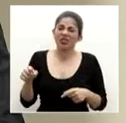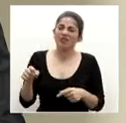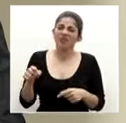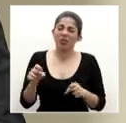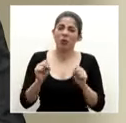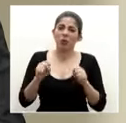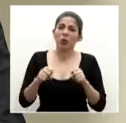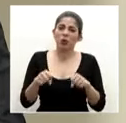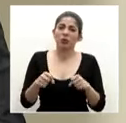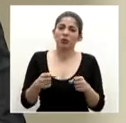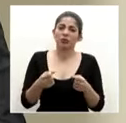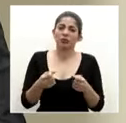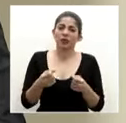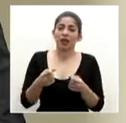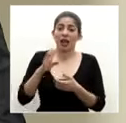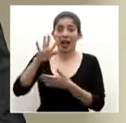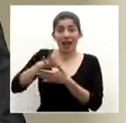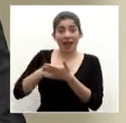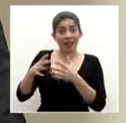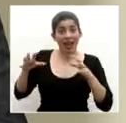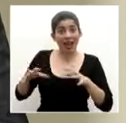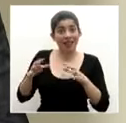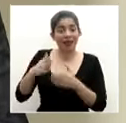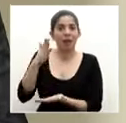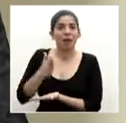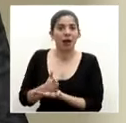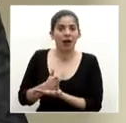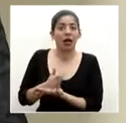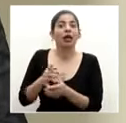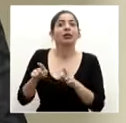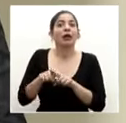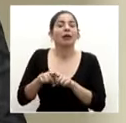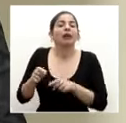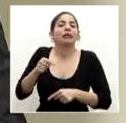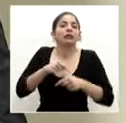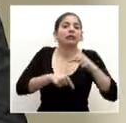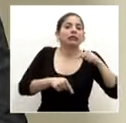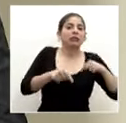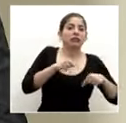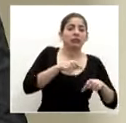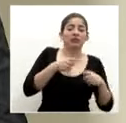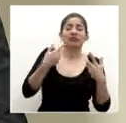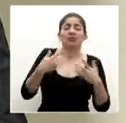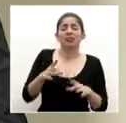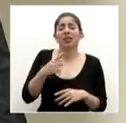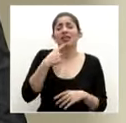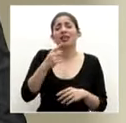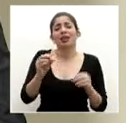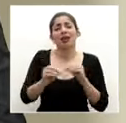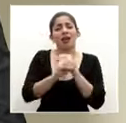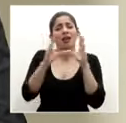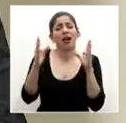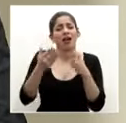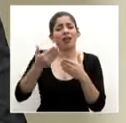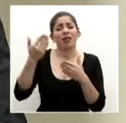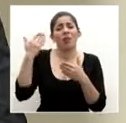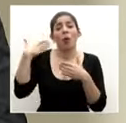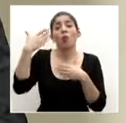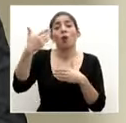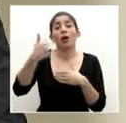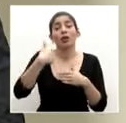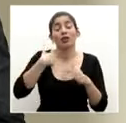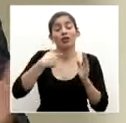hacer detener la agenda de reactivación, sino incluso ir para atrás. Eso lo hemos dicho súper claramente. Cuando yo